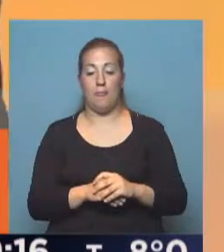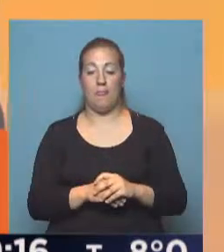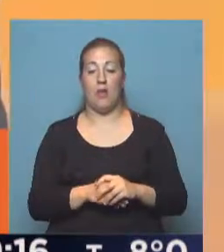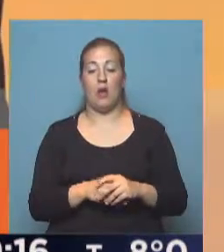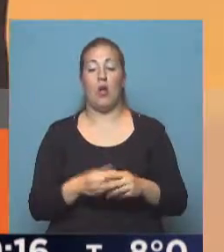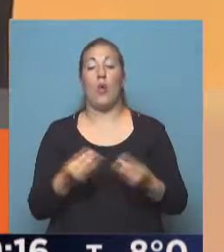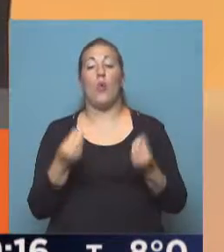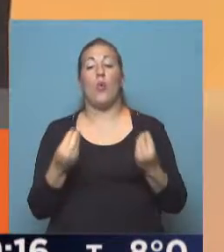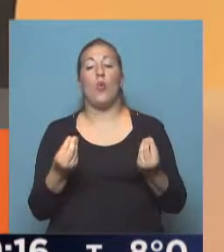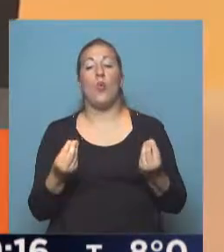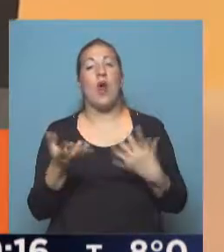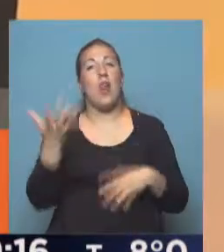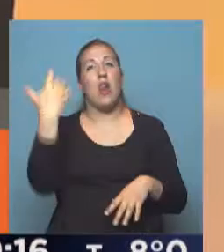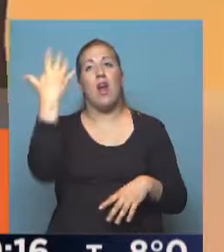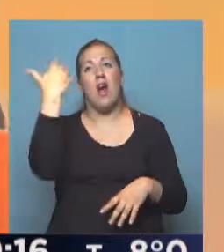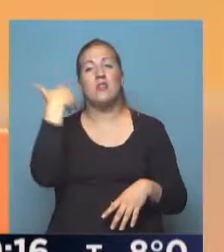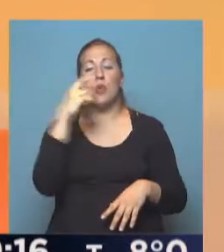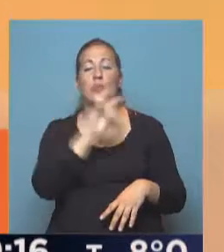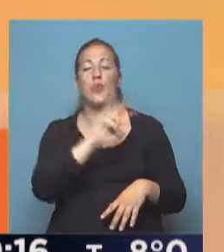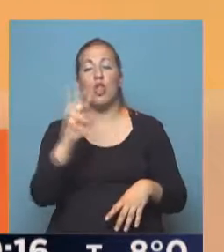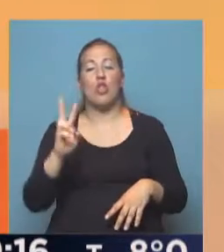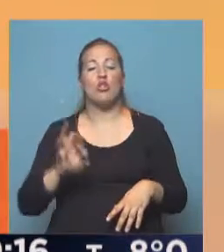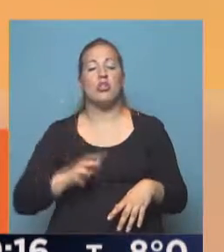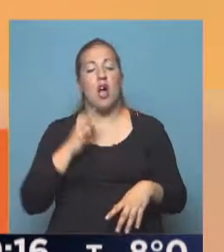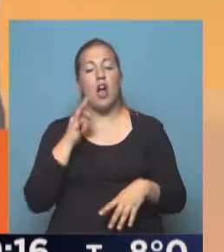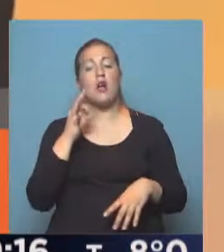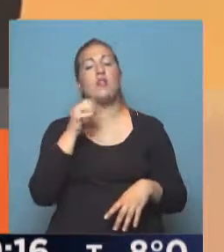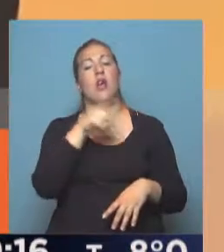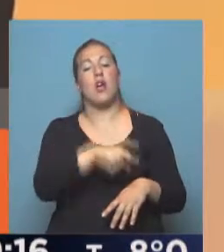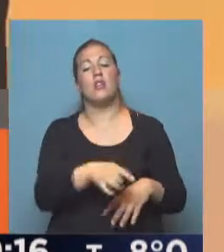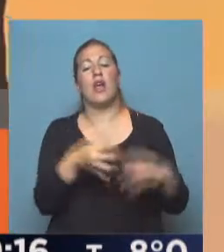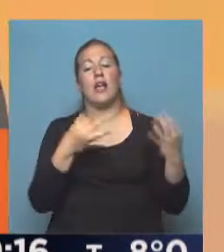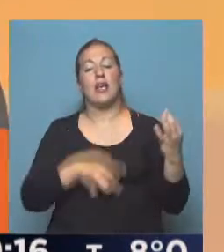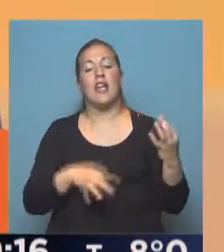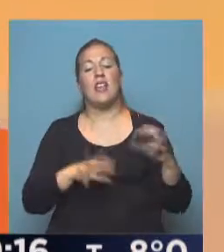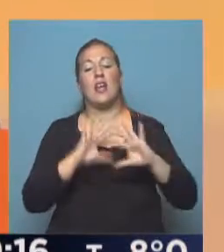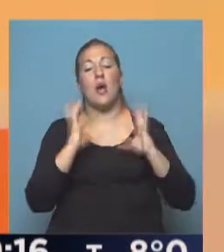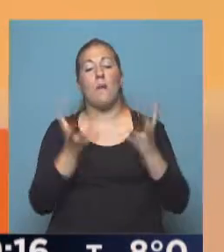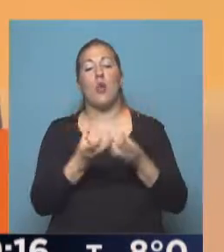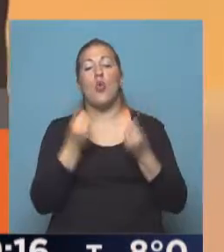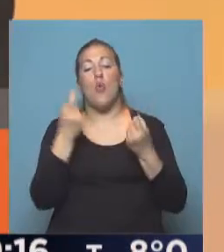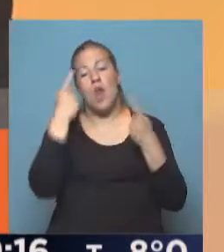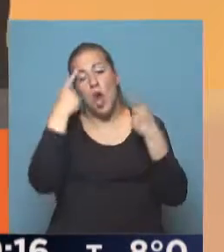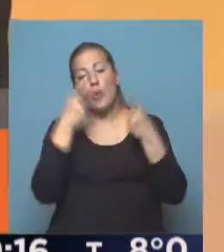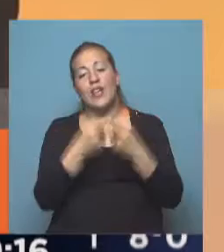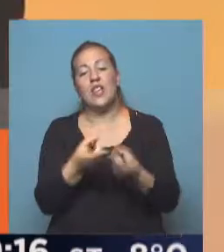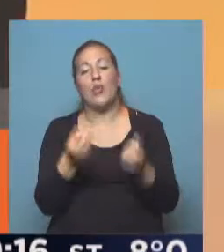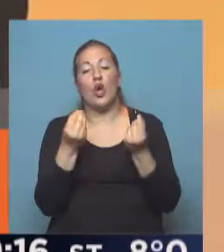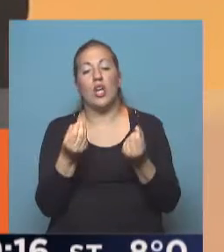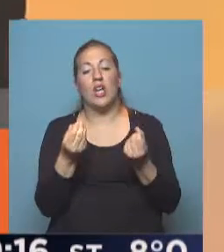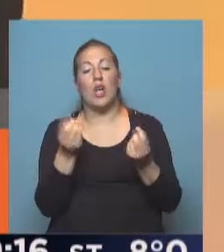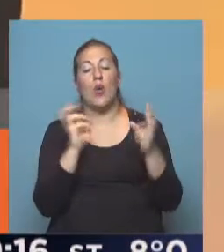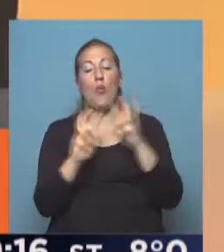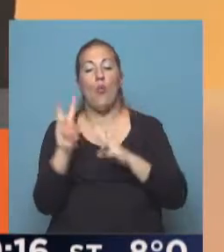hace 22 años que te llevó a generar guitarras del mundo cuál fue el objetivo el norte que buscabas al generar la